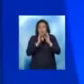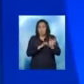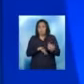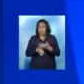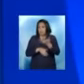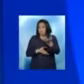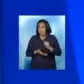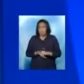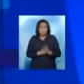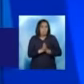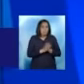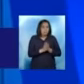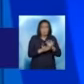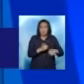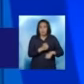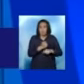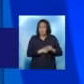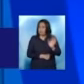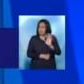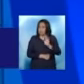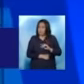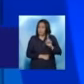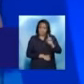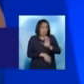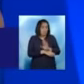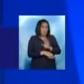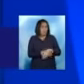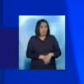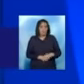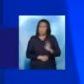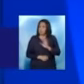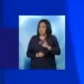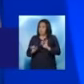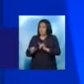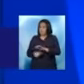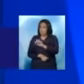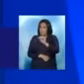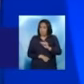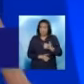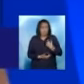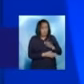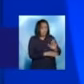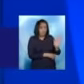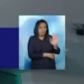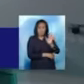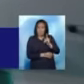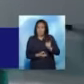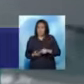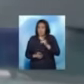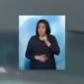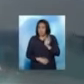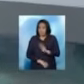Y con toda la expectativa del fútbol, nos toca despedirnos a la 1:00 p.m. de la tarde. Nos vamos, quédese con Amor, Amor, Amor. Buenas tardes. Hasta mañana. Chao.